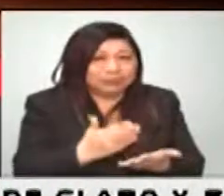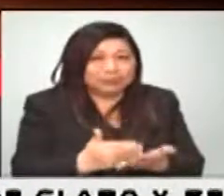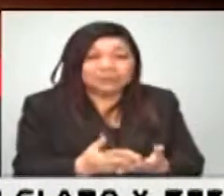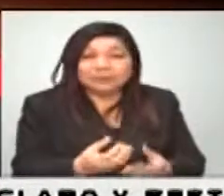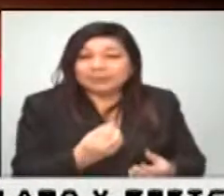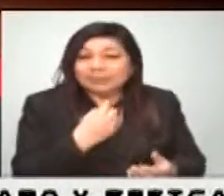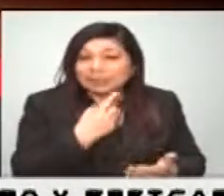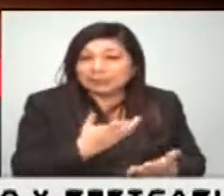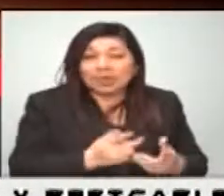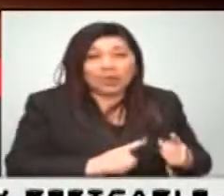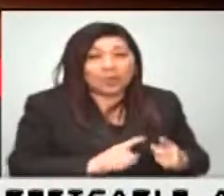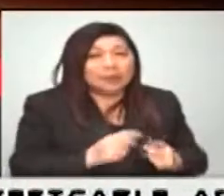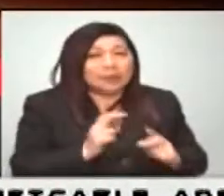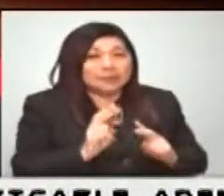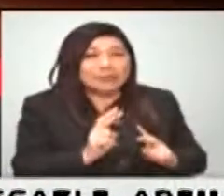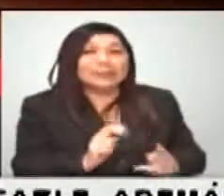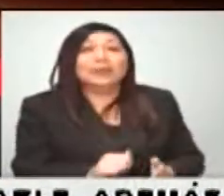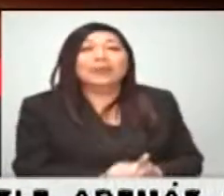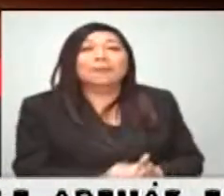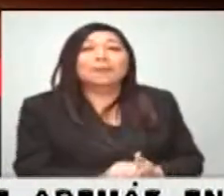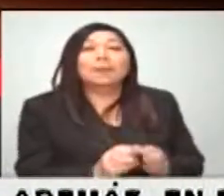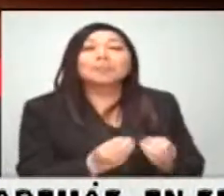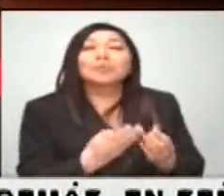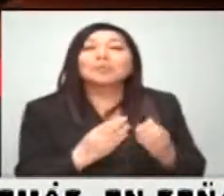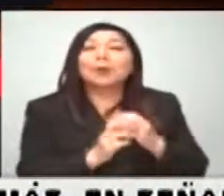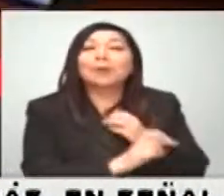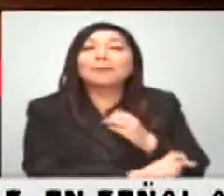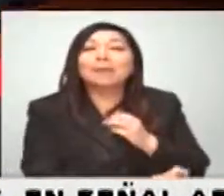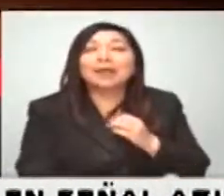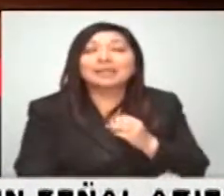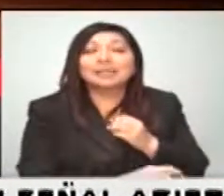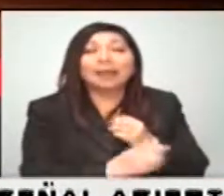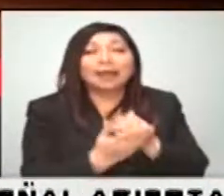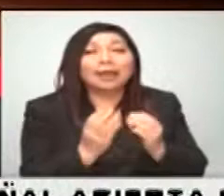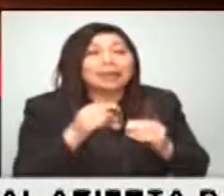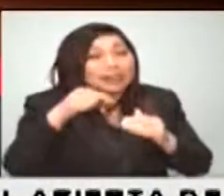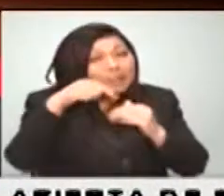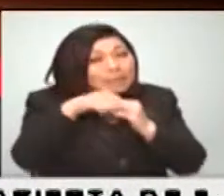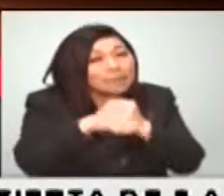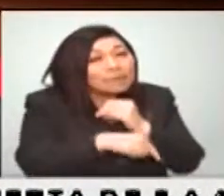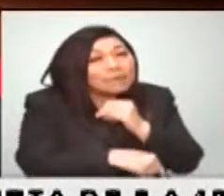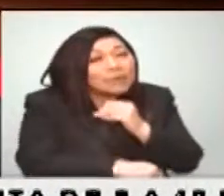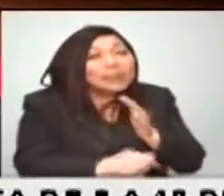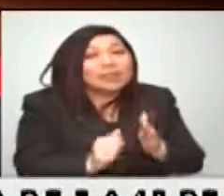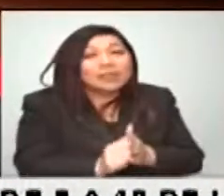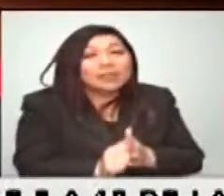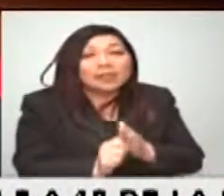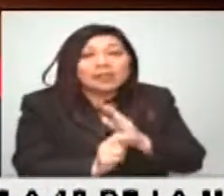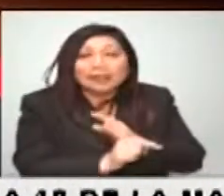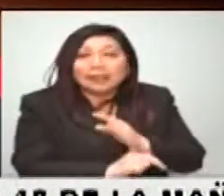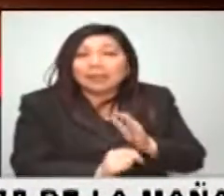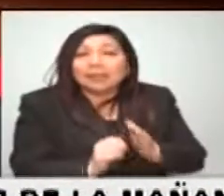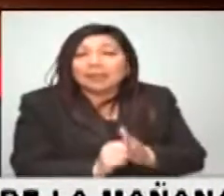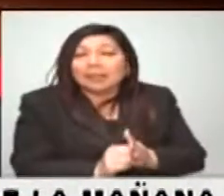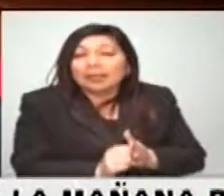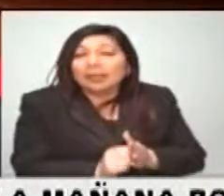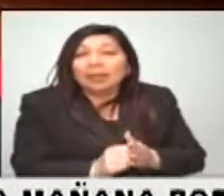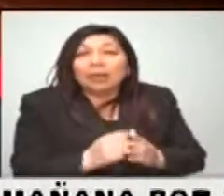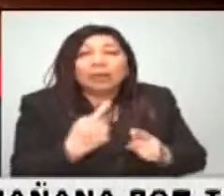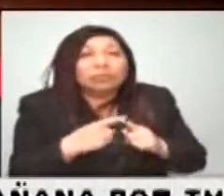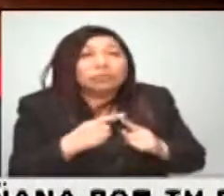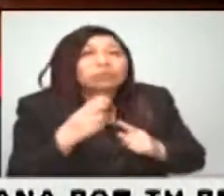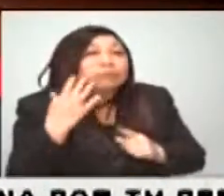como se dice en algunas visiones, con muchas naciones. Había que profundizar en esa esencia de la nacionalidad, que es el